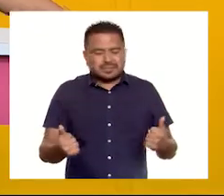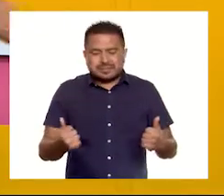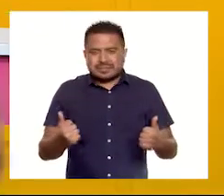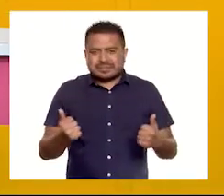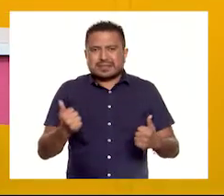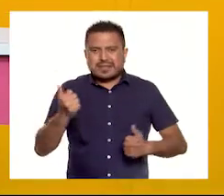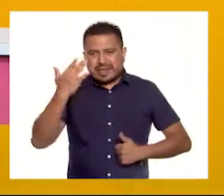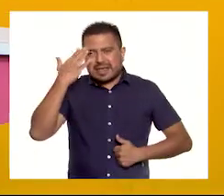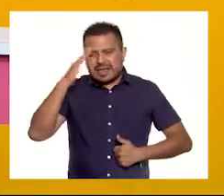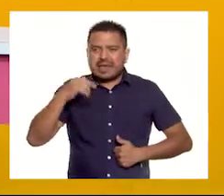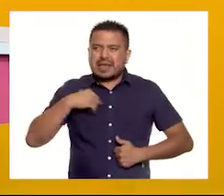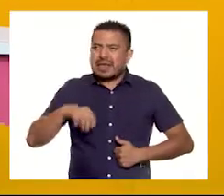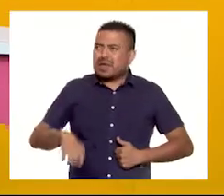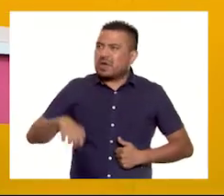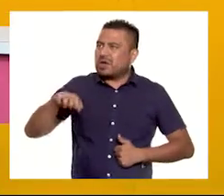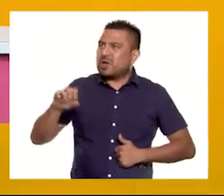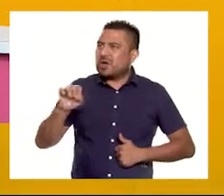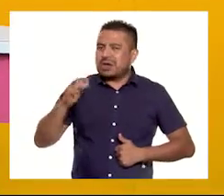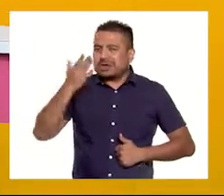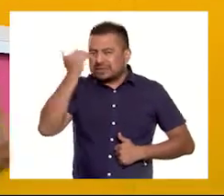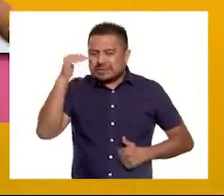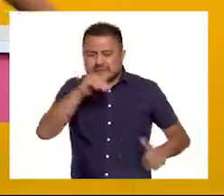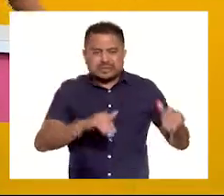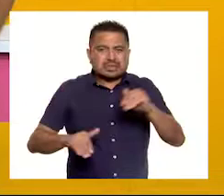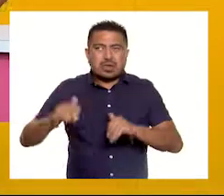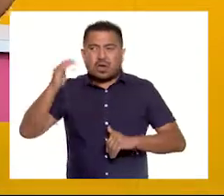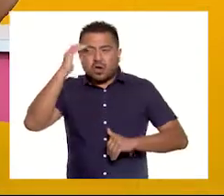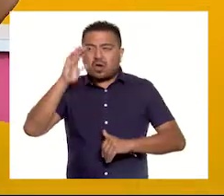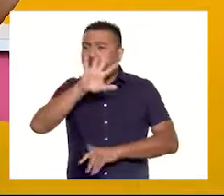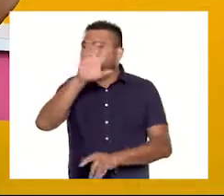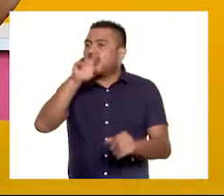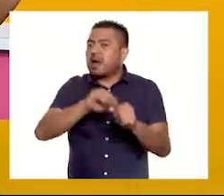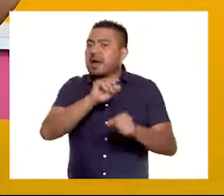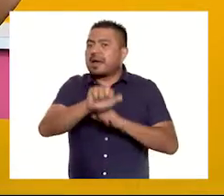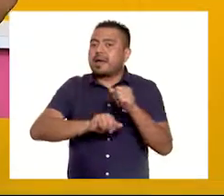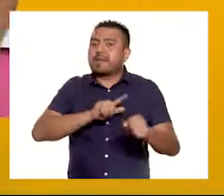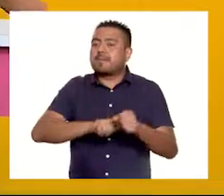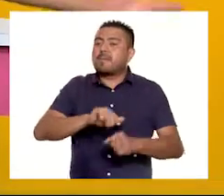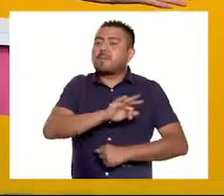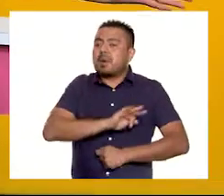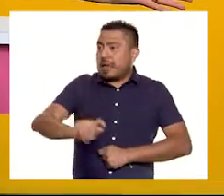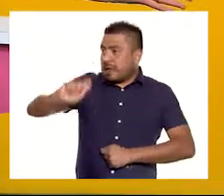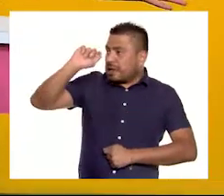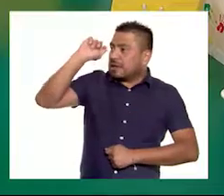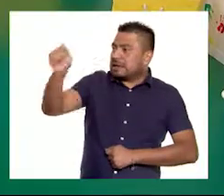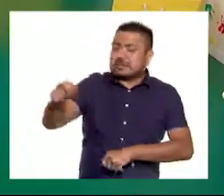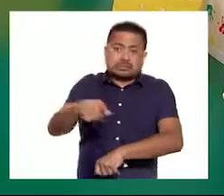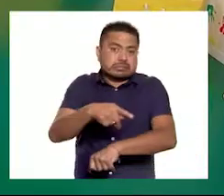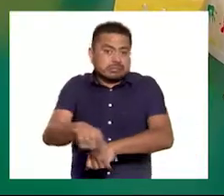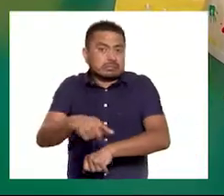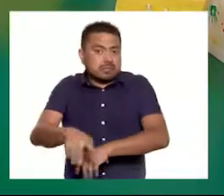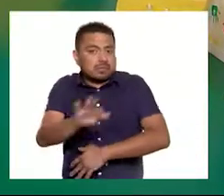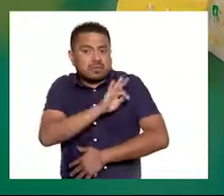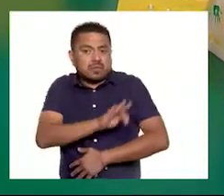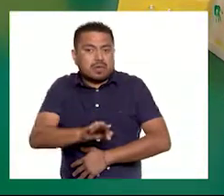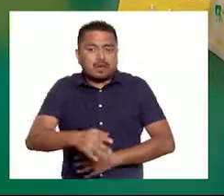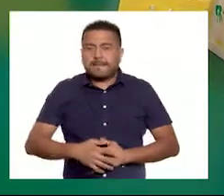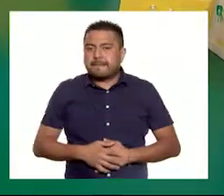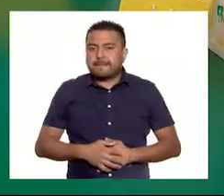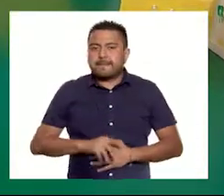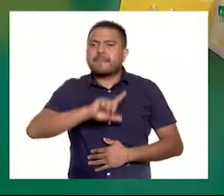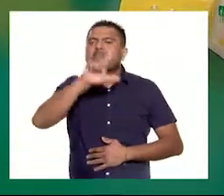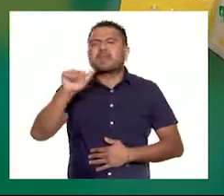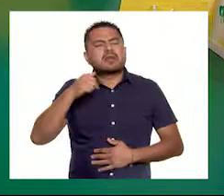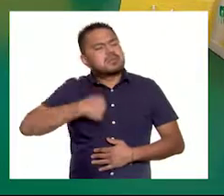no soy grande, que no sé nadar y que no conozco a todos los animales que puede haber ahí. Son peligrosos.